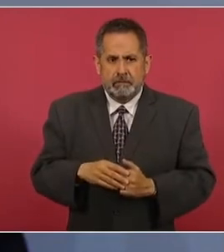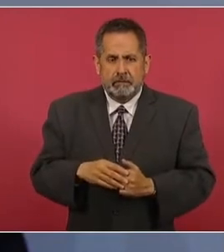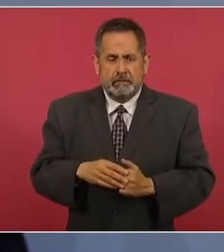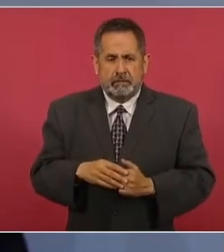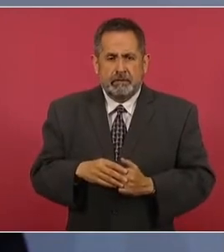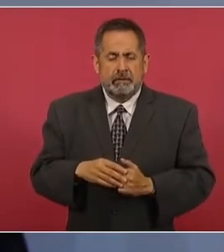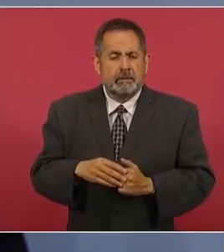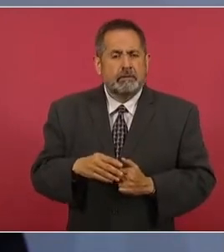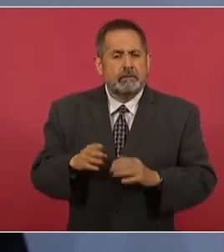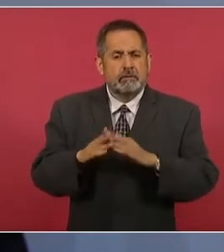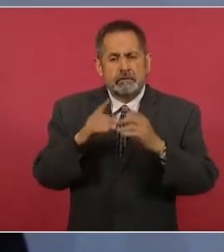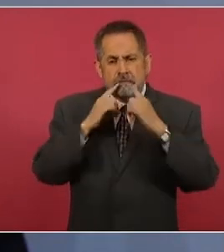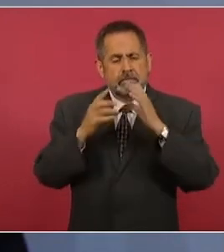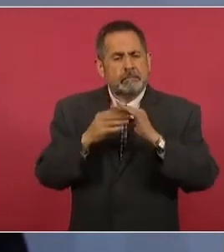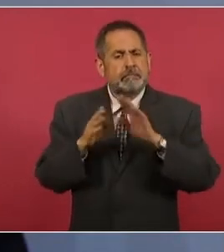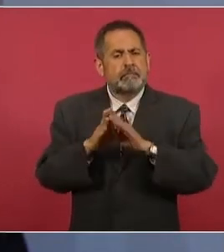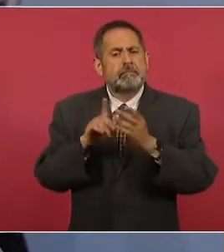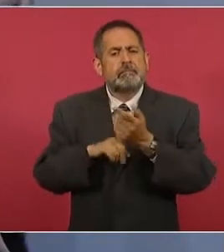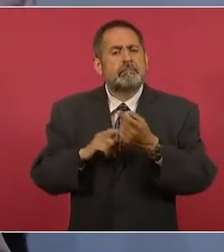embargo,